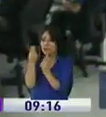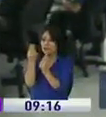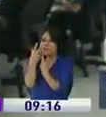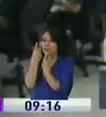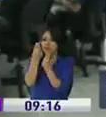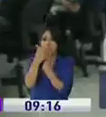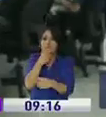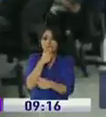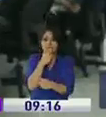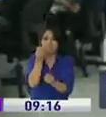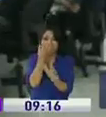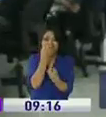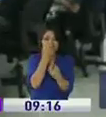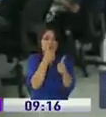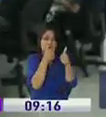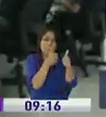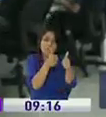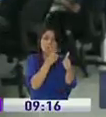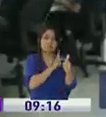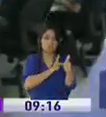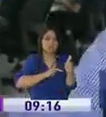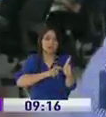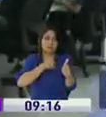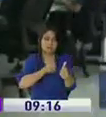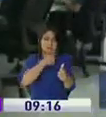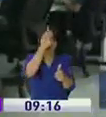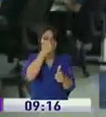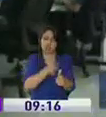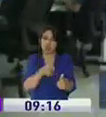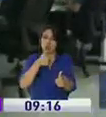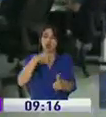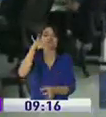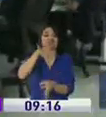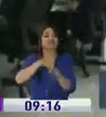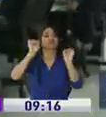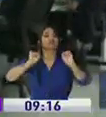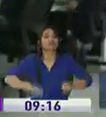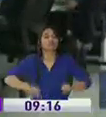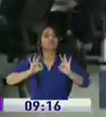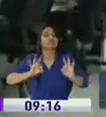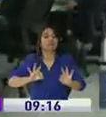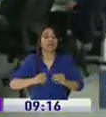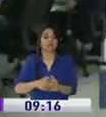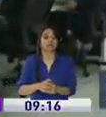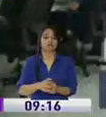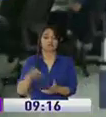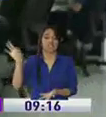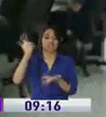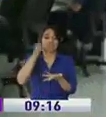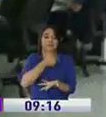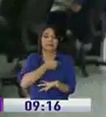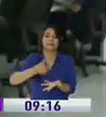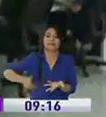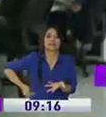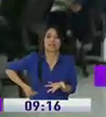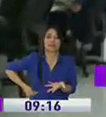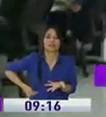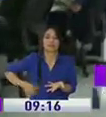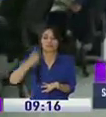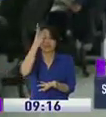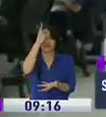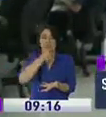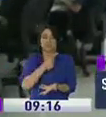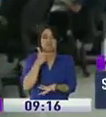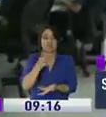personal, bien informada, consciente para el día de la elección presidencial, decidir bien, conforme